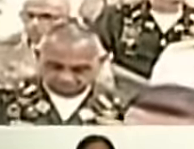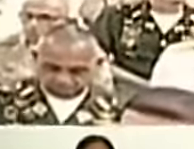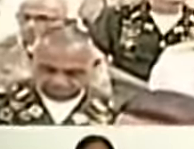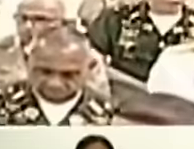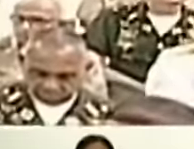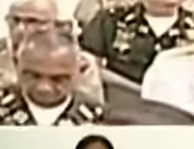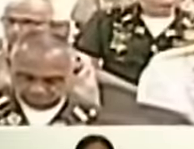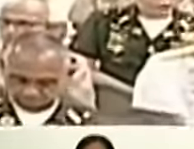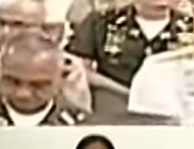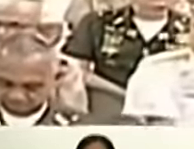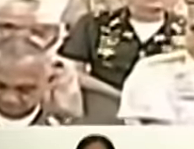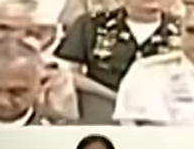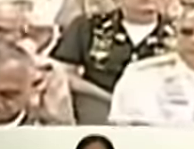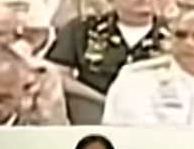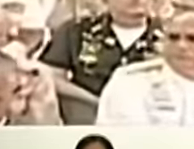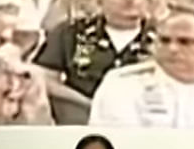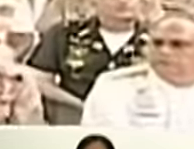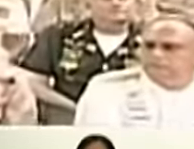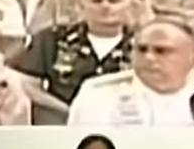de diciembre de 1859,